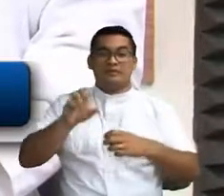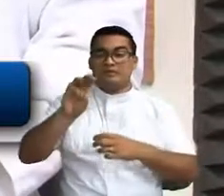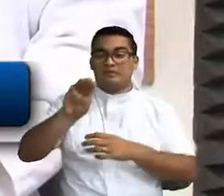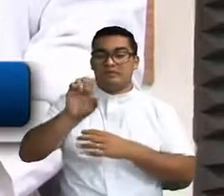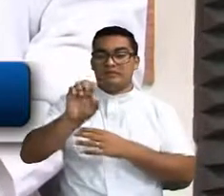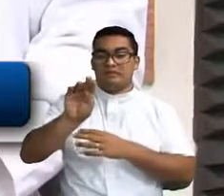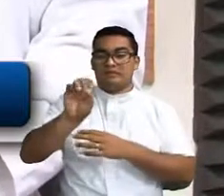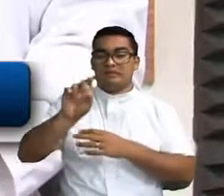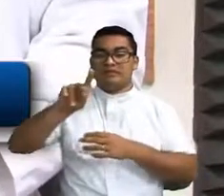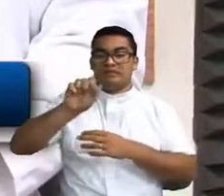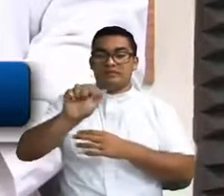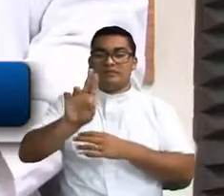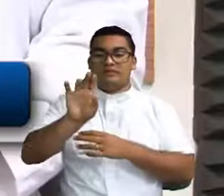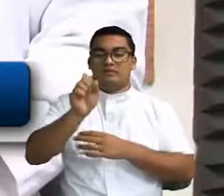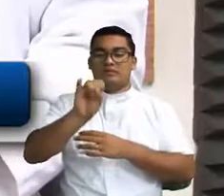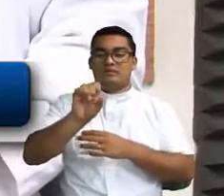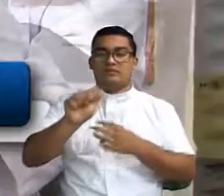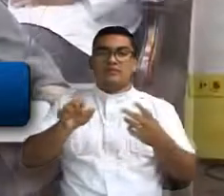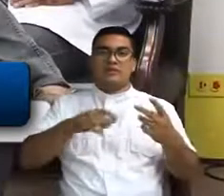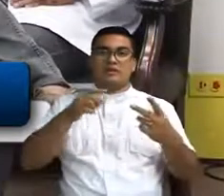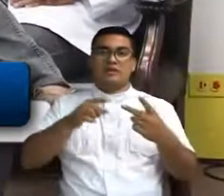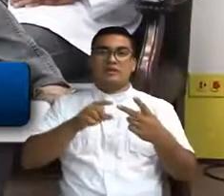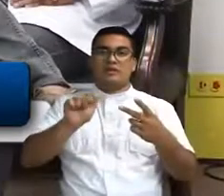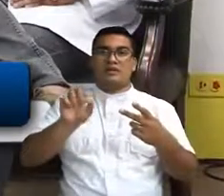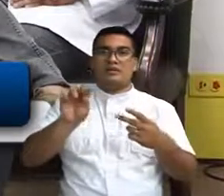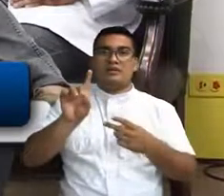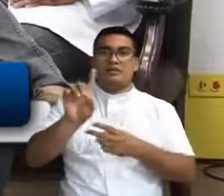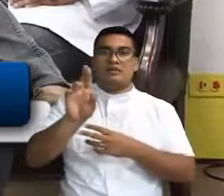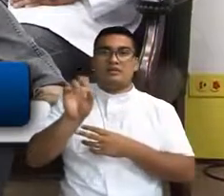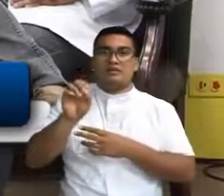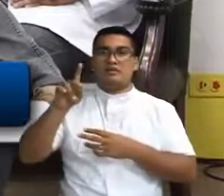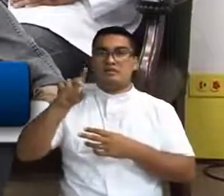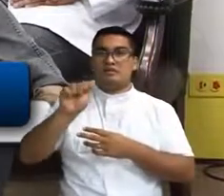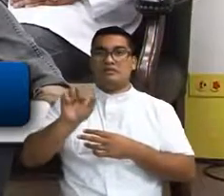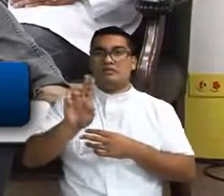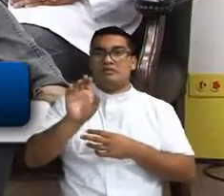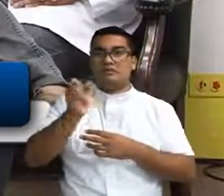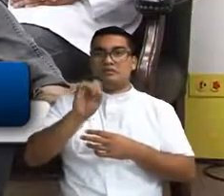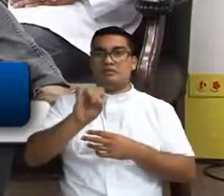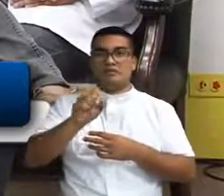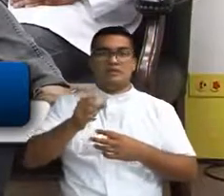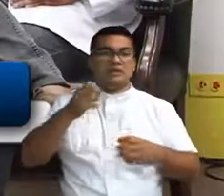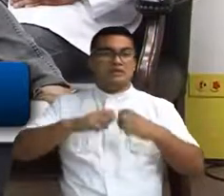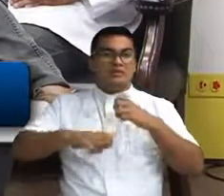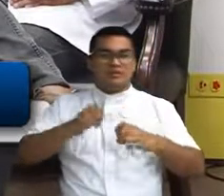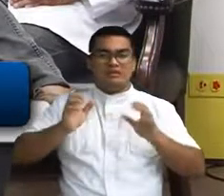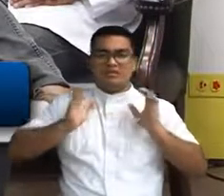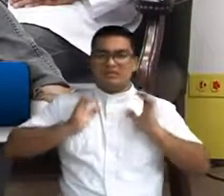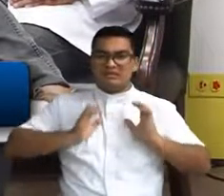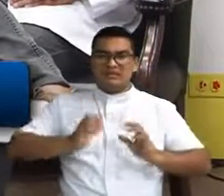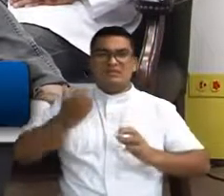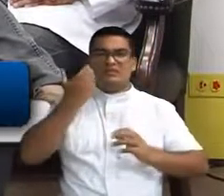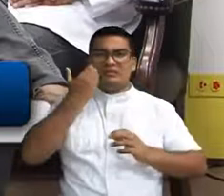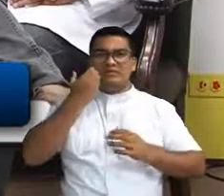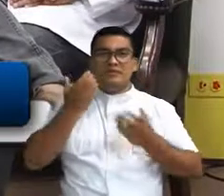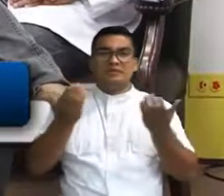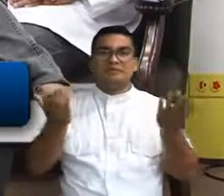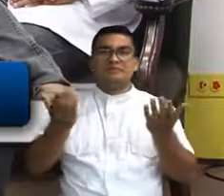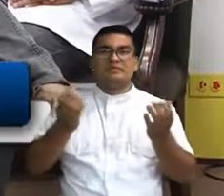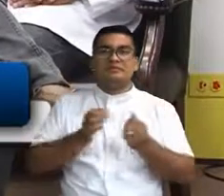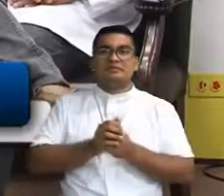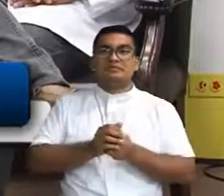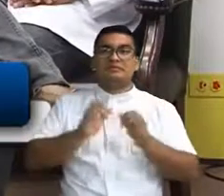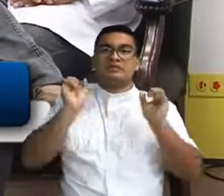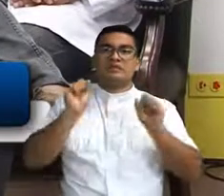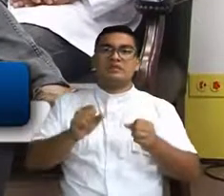andropausia. Doctor, ¿y qué problemas físicos nos pueden ocasionar estos cuadros de ansiedad? Nos pueden ocasionar un